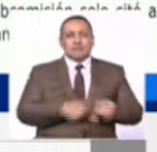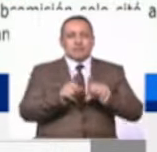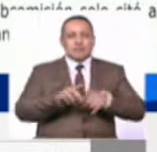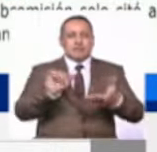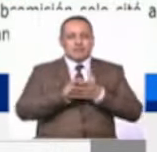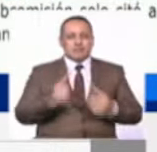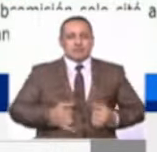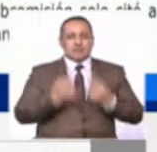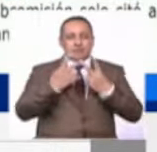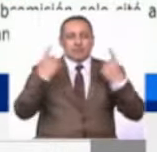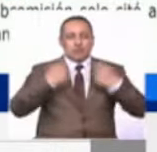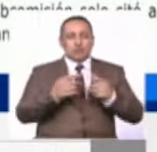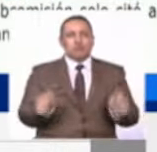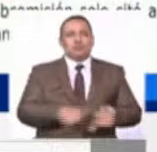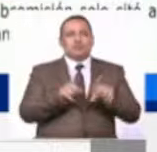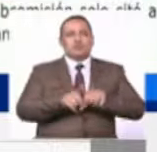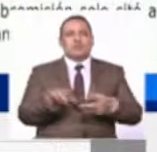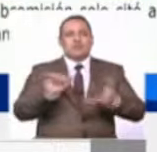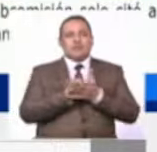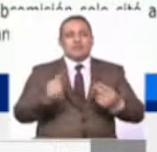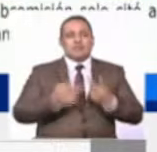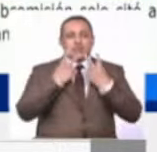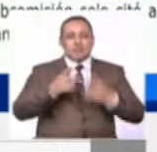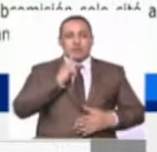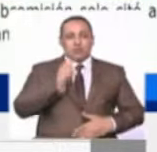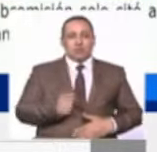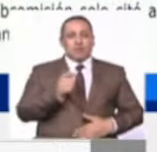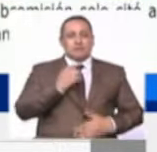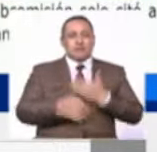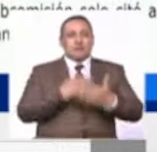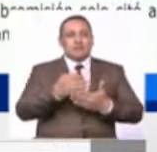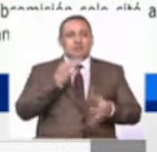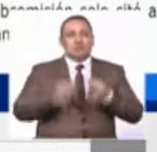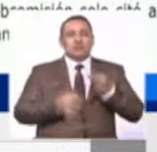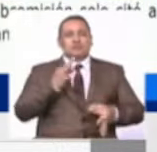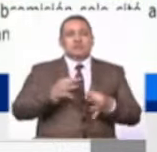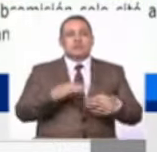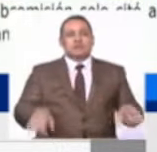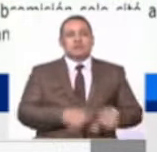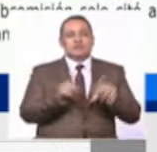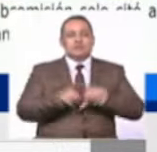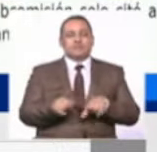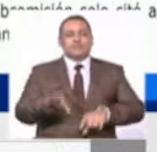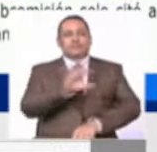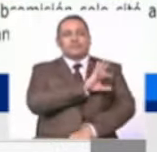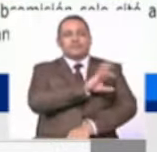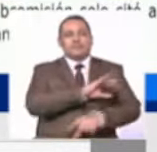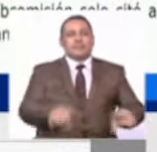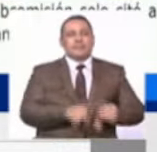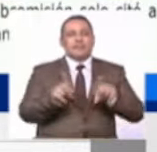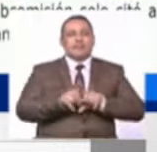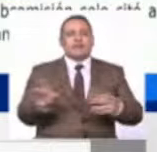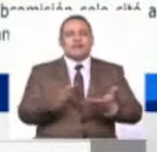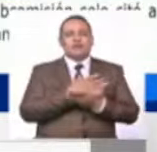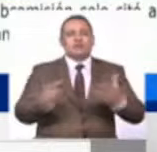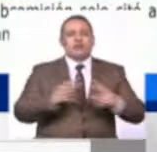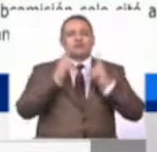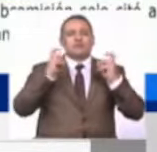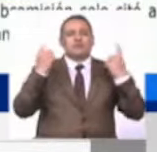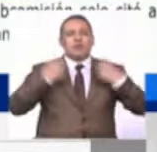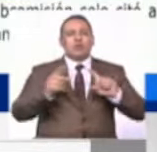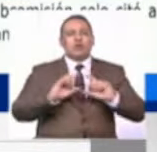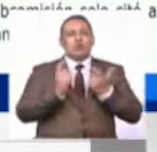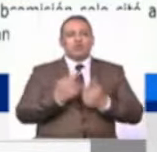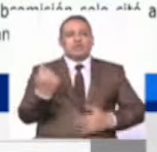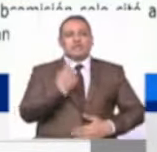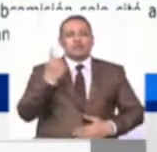hacen carrera los jueces hacen carrera judicial o carrera fiscal acá No hay una carrera de la junta